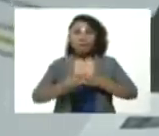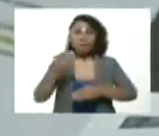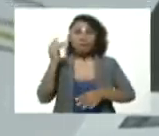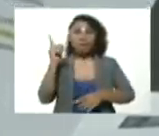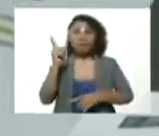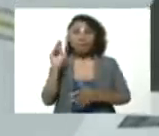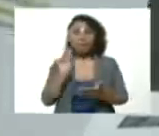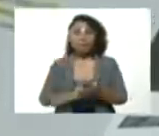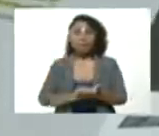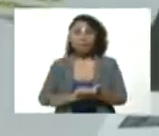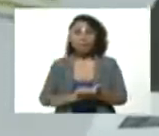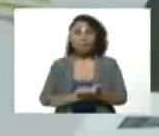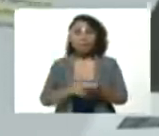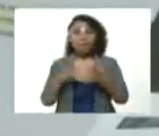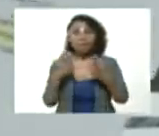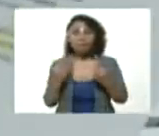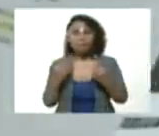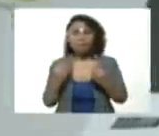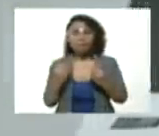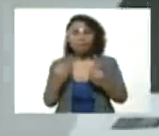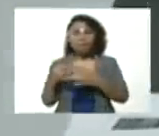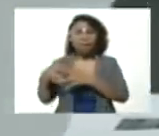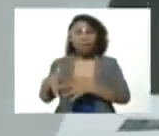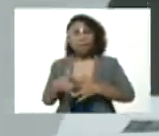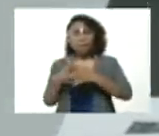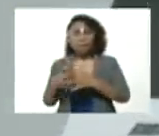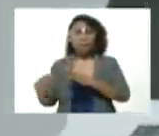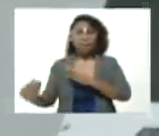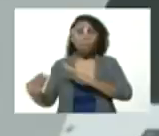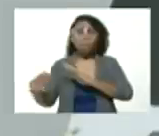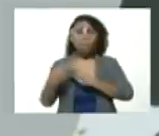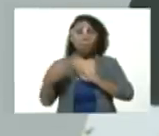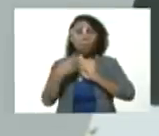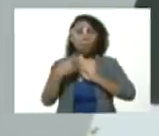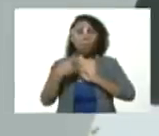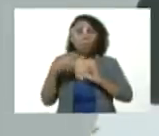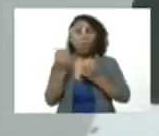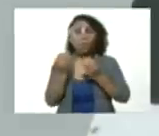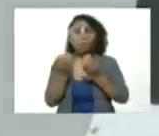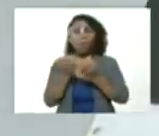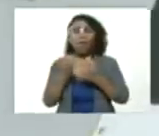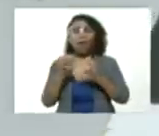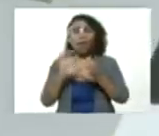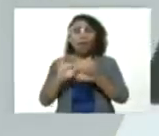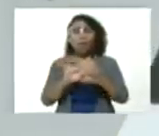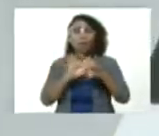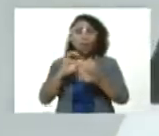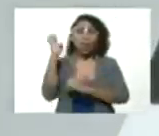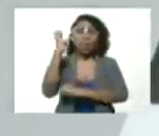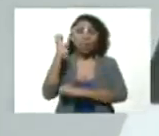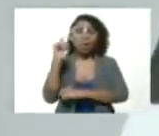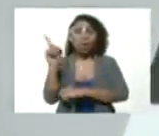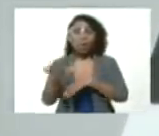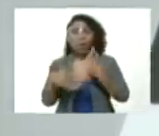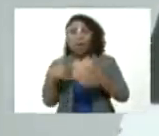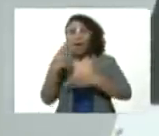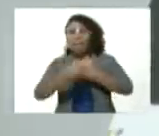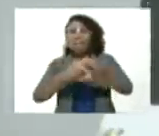sanciones impuestas tanto por los Estados Unidos como por la Unión Europea, lo cual hace